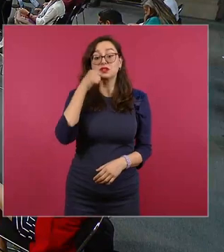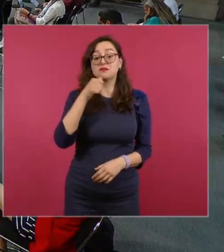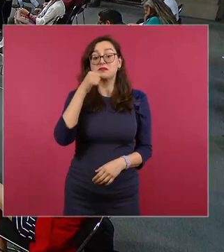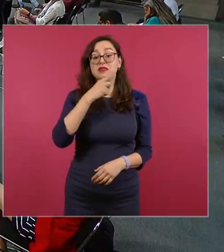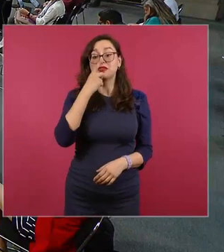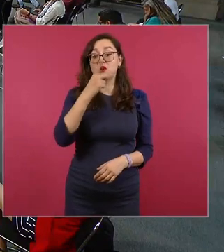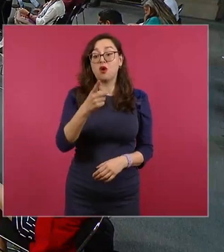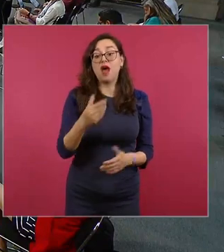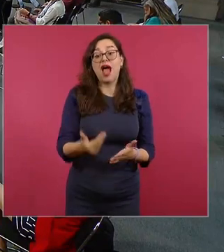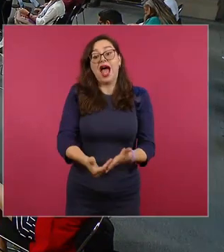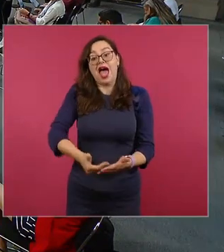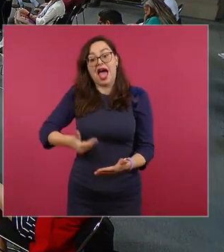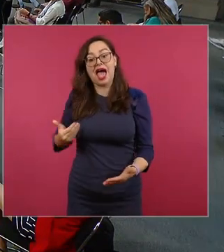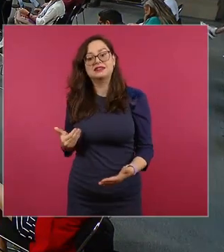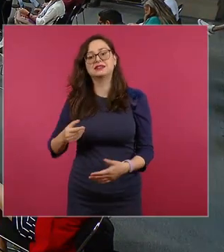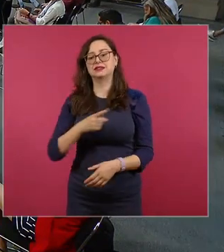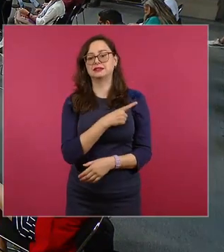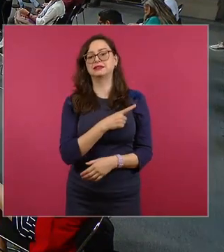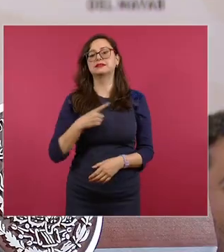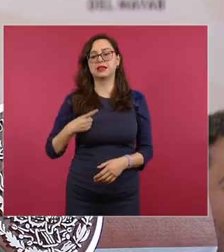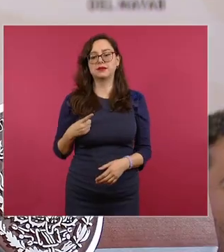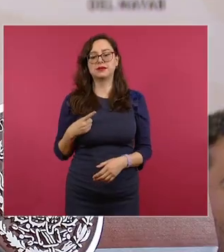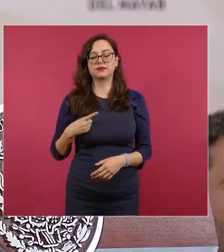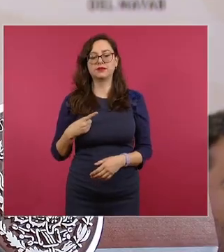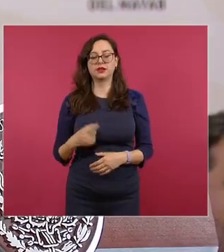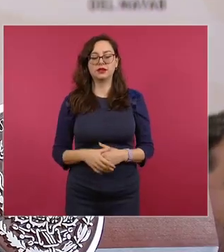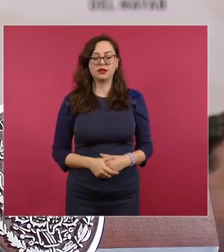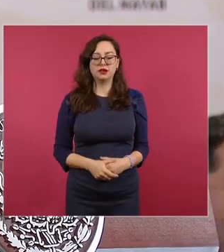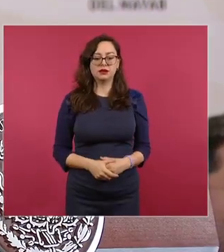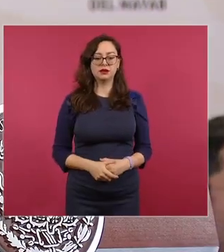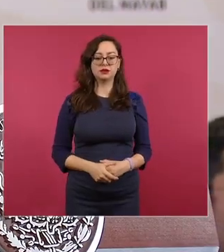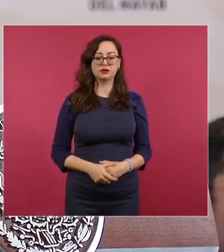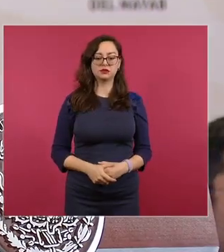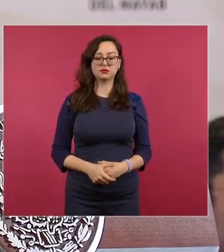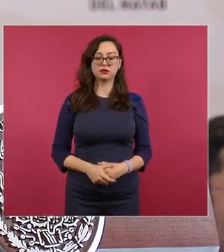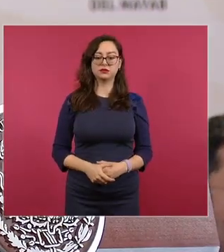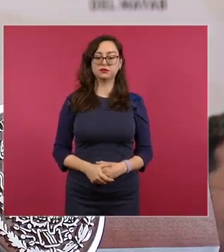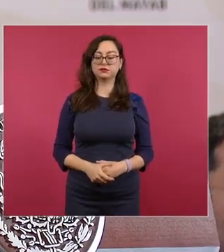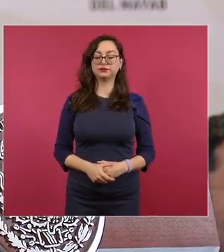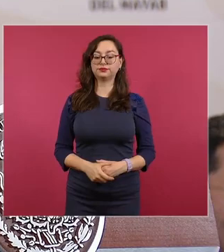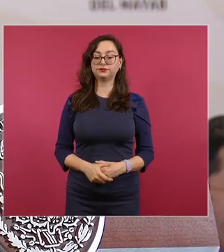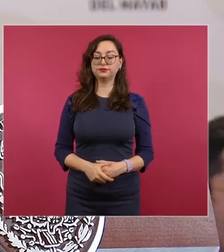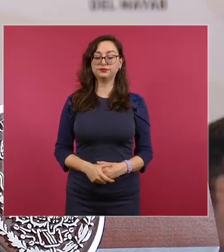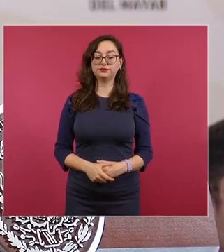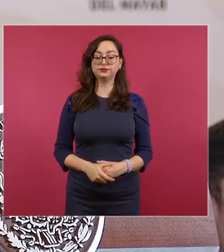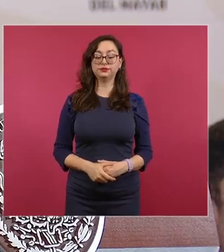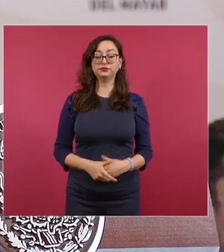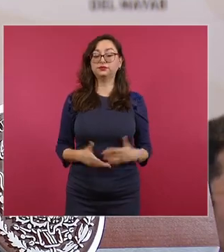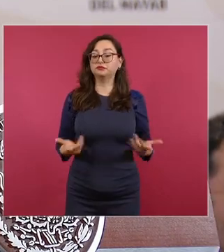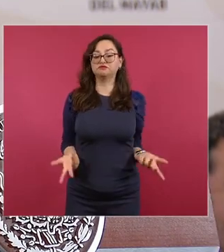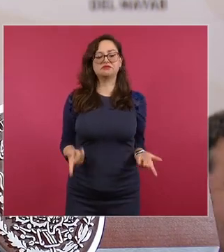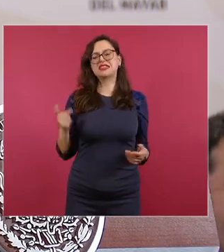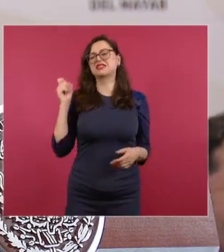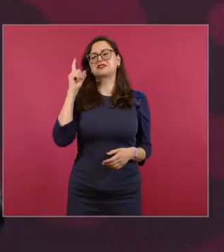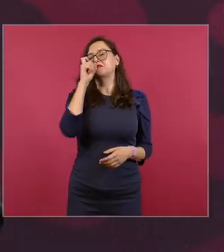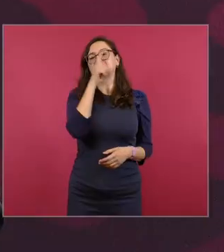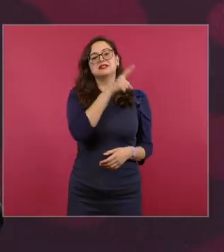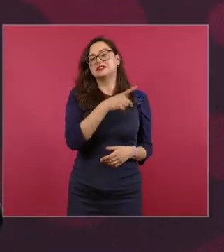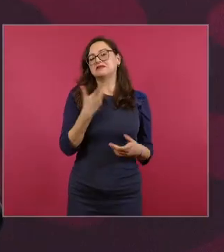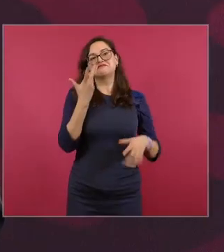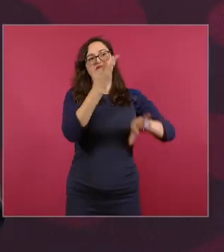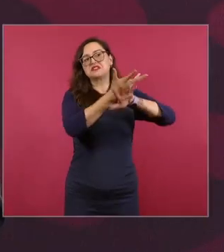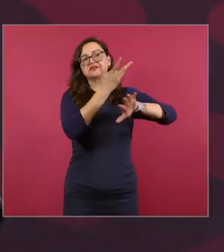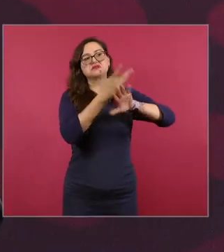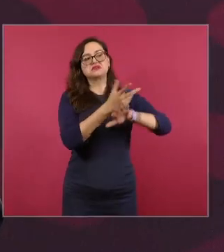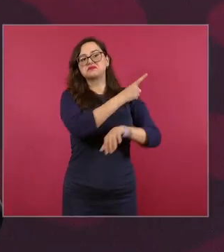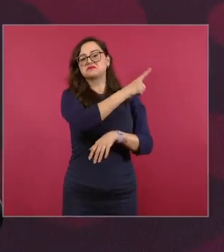las causas. Por eso se confunde, está muy difícil que se entienda en Estados Unidos,